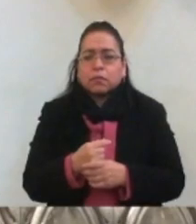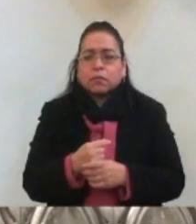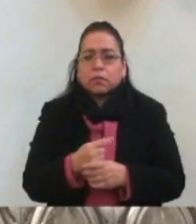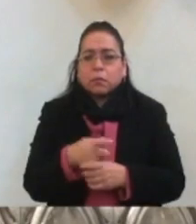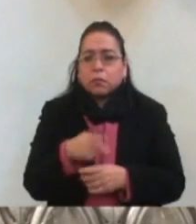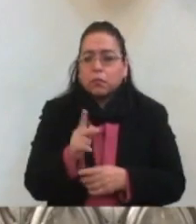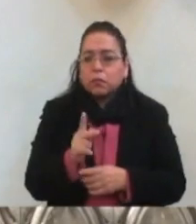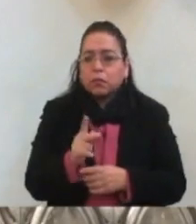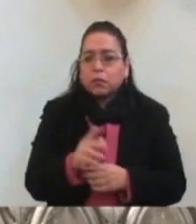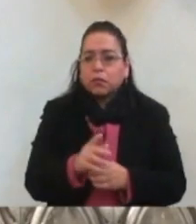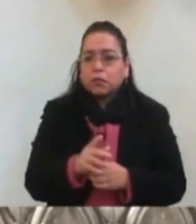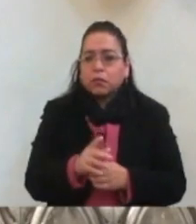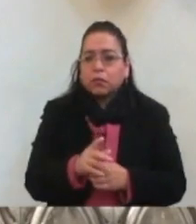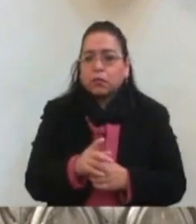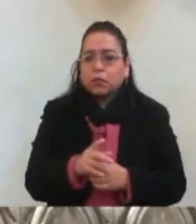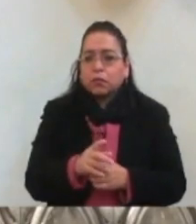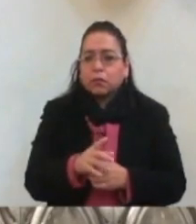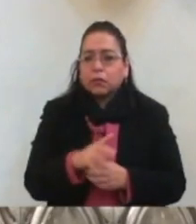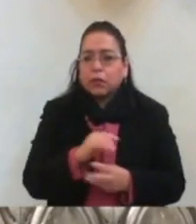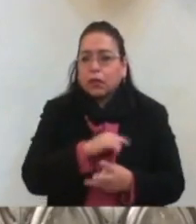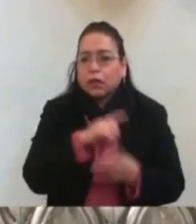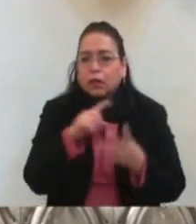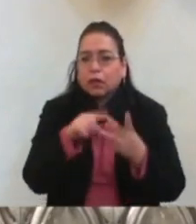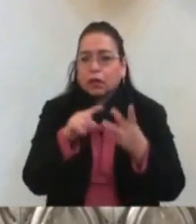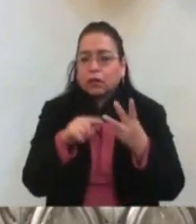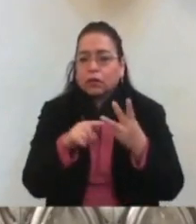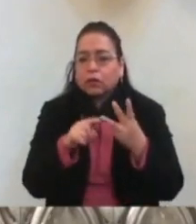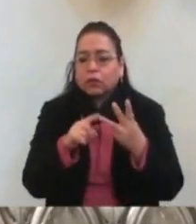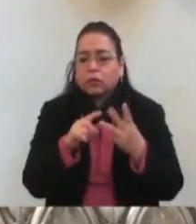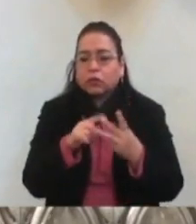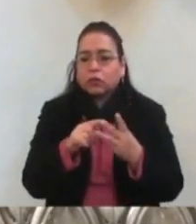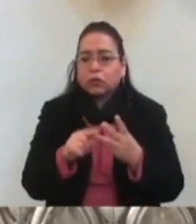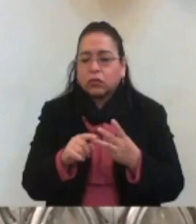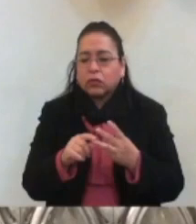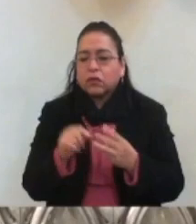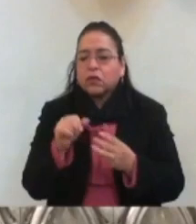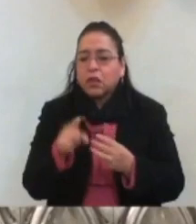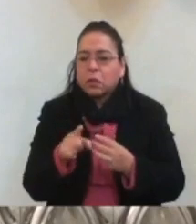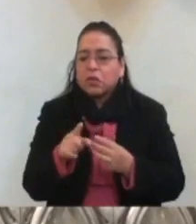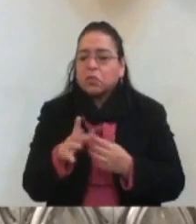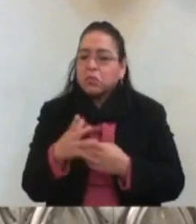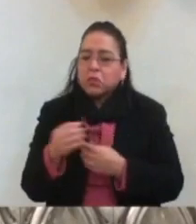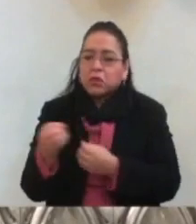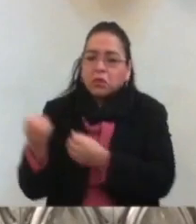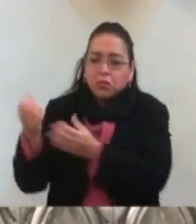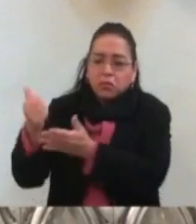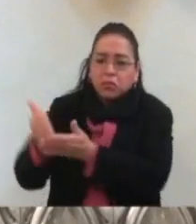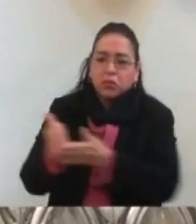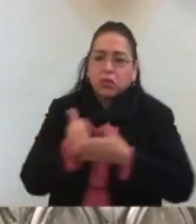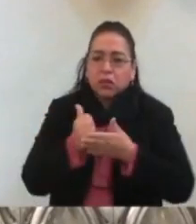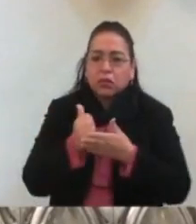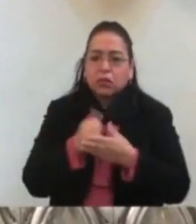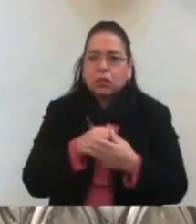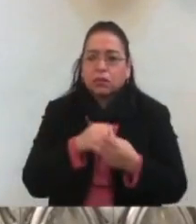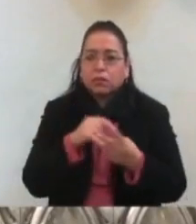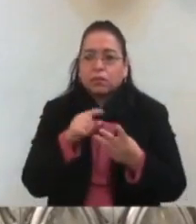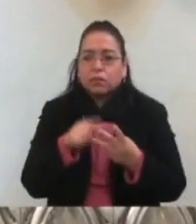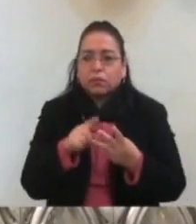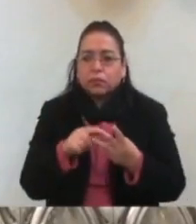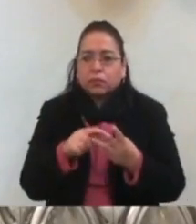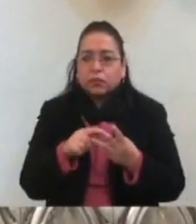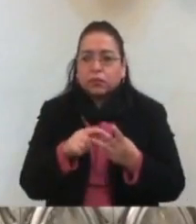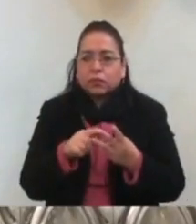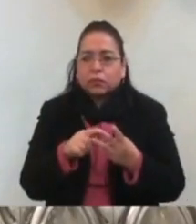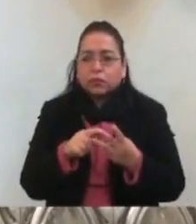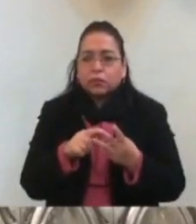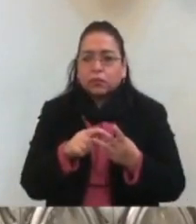pero hay dos cosas que enriquecen esta realidad también es tiempo